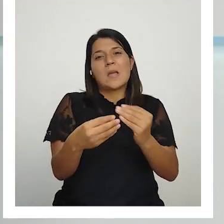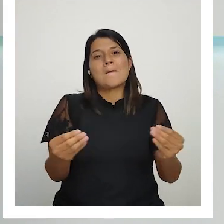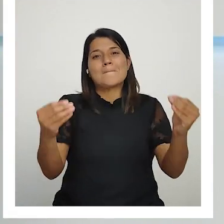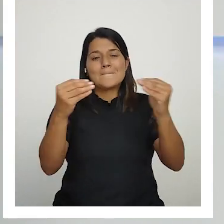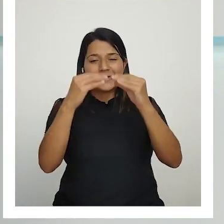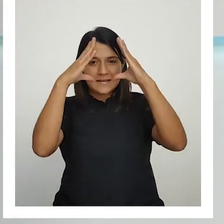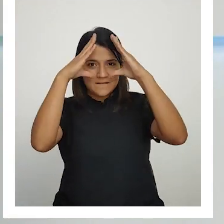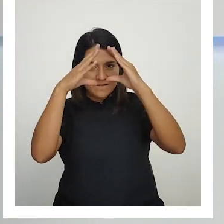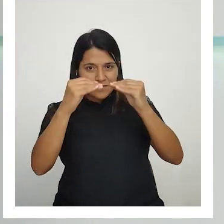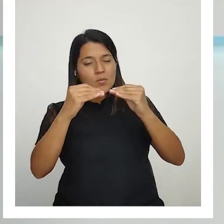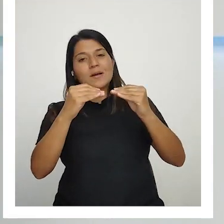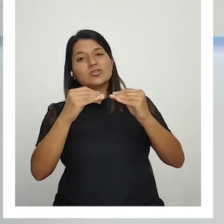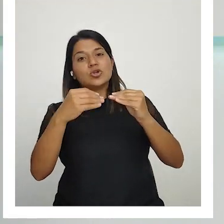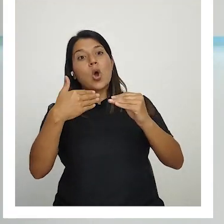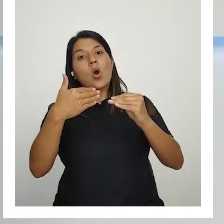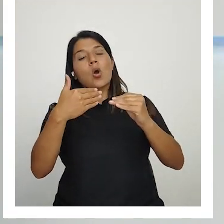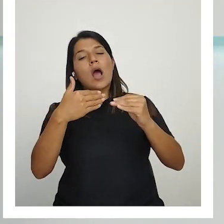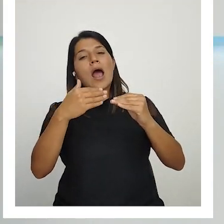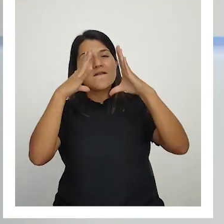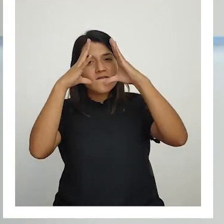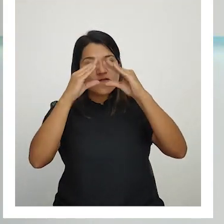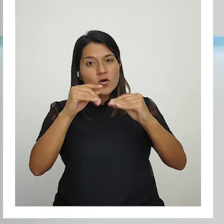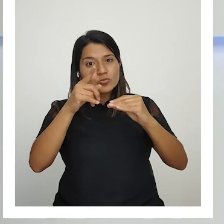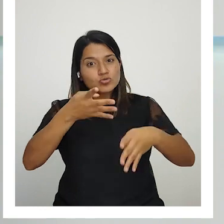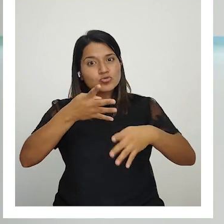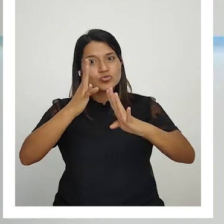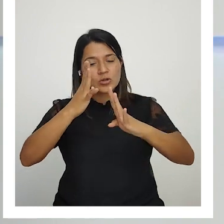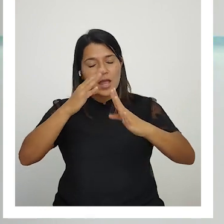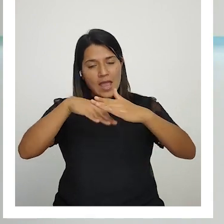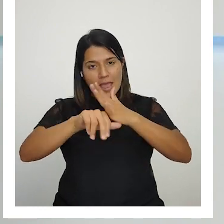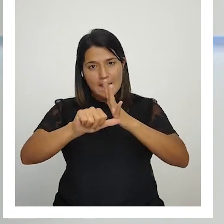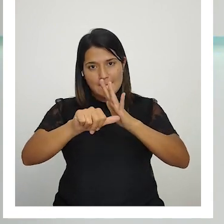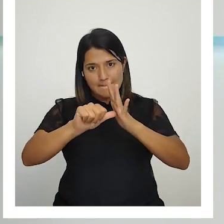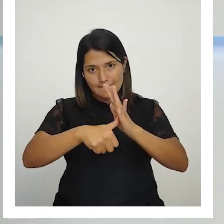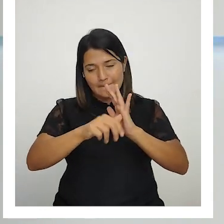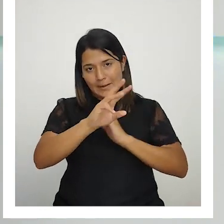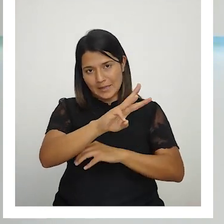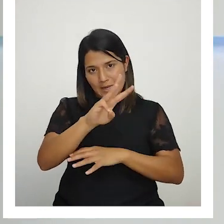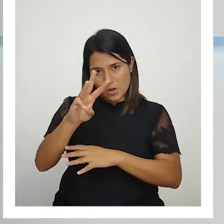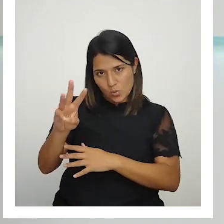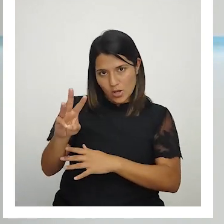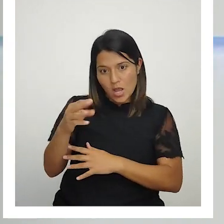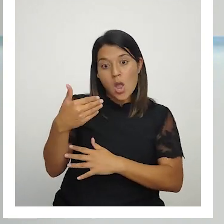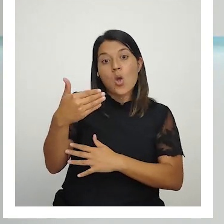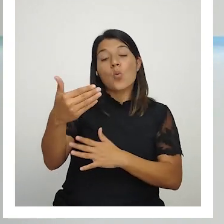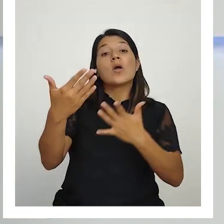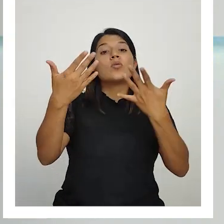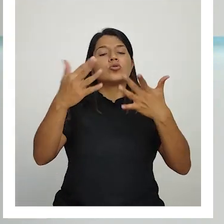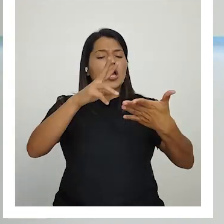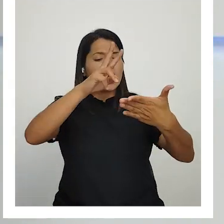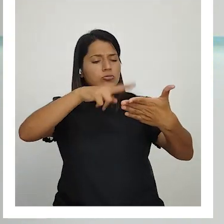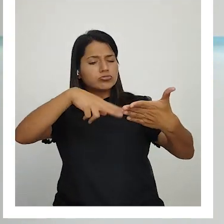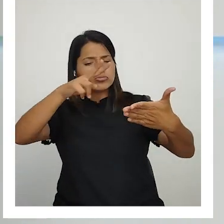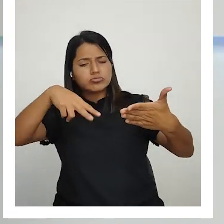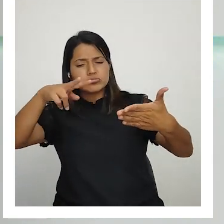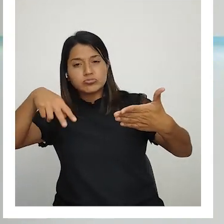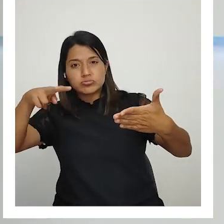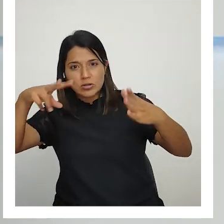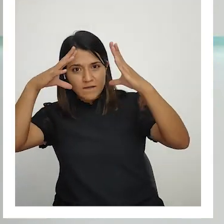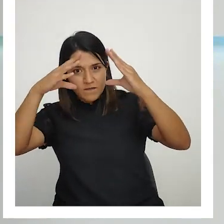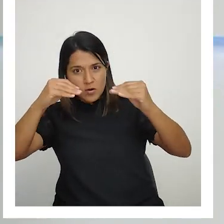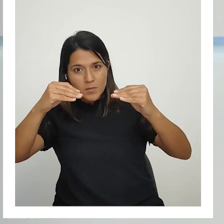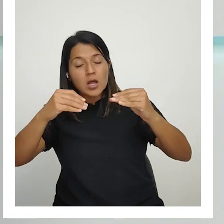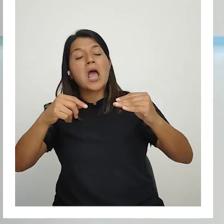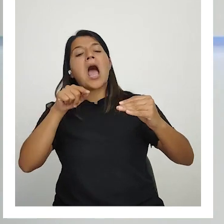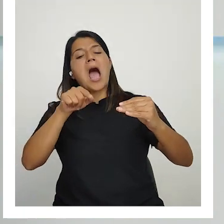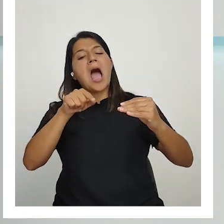el panel lector acá en Costa Rica pues ha pasado, ¿verdad?, por toda la lectura de las aplicaciones, sacamos diferentes preguntas, pero